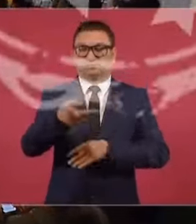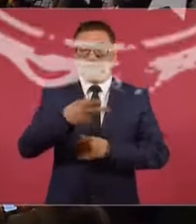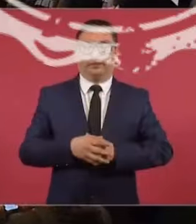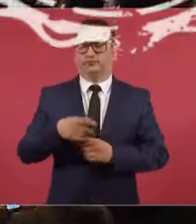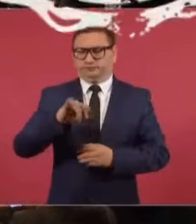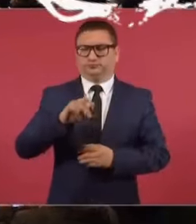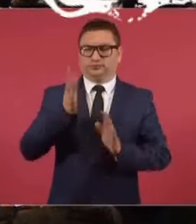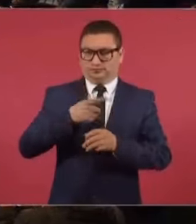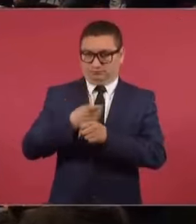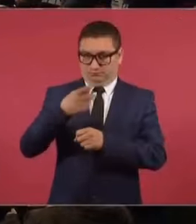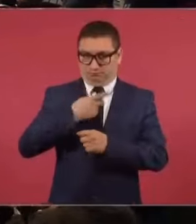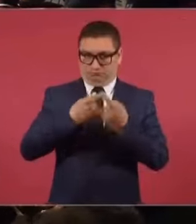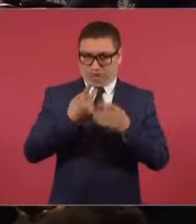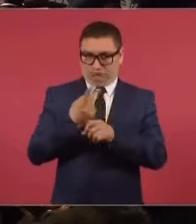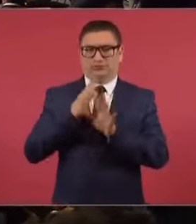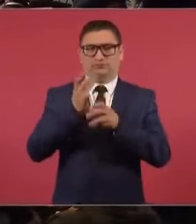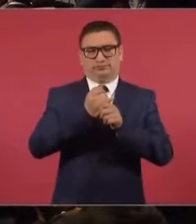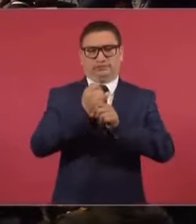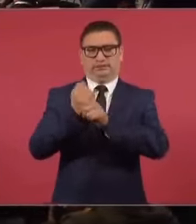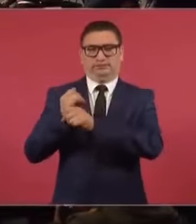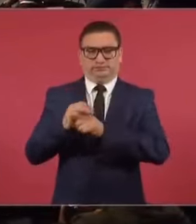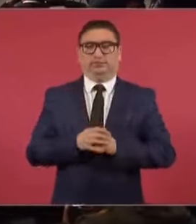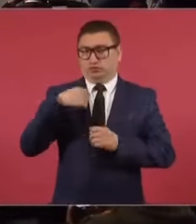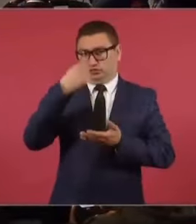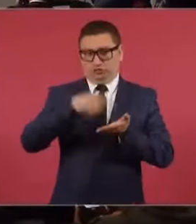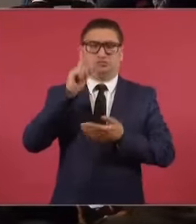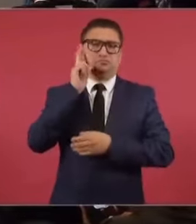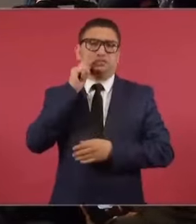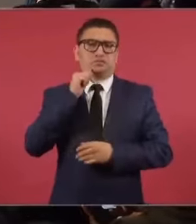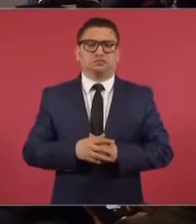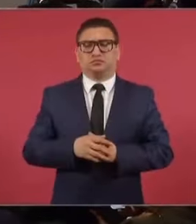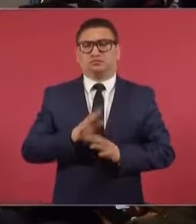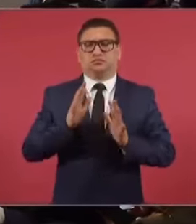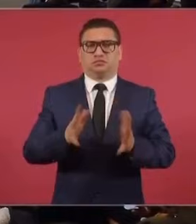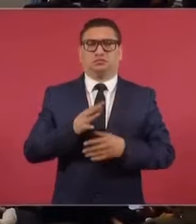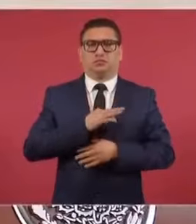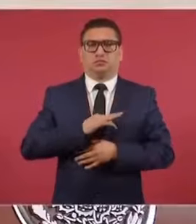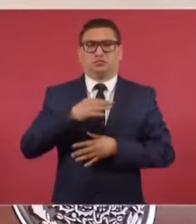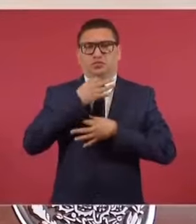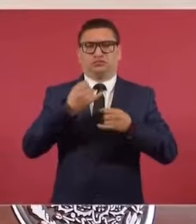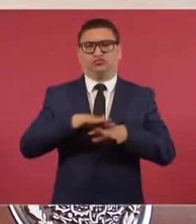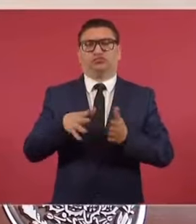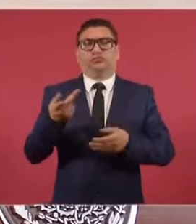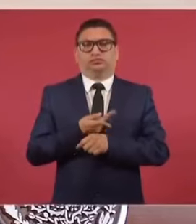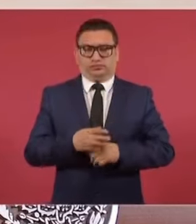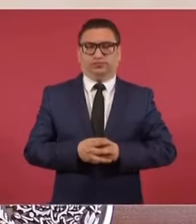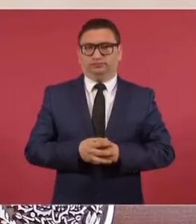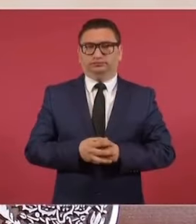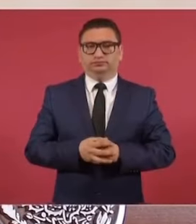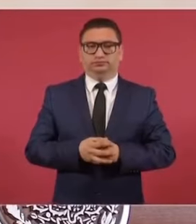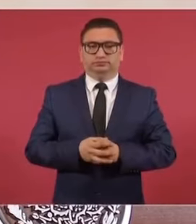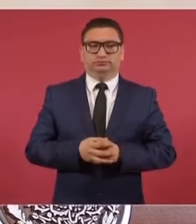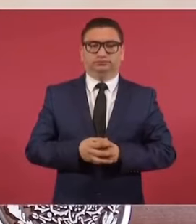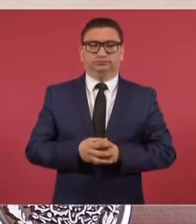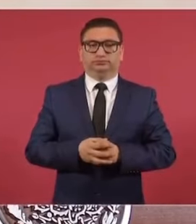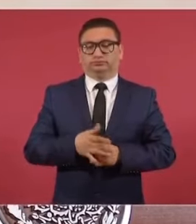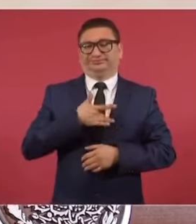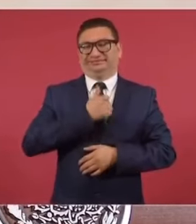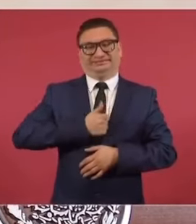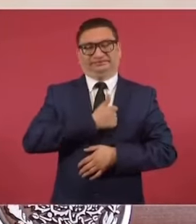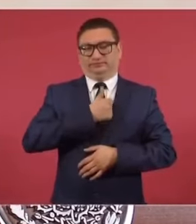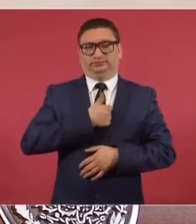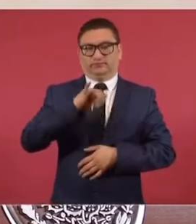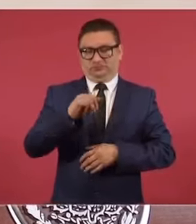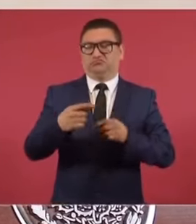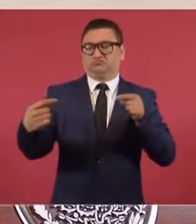Lo primero, ya se está haciendo la investigación. Yo creo que mañana se va a informar sobre lo sucedido. Muy lamentable,